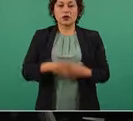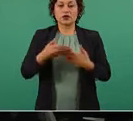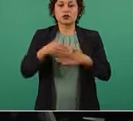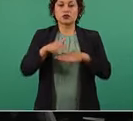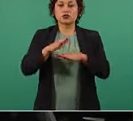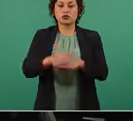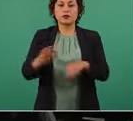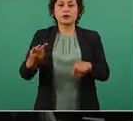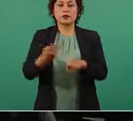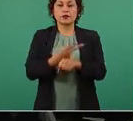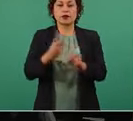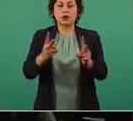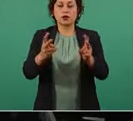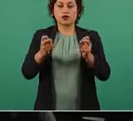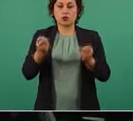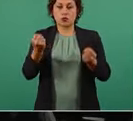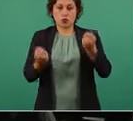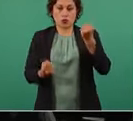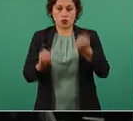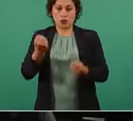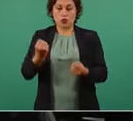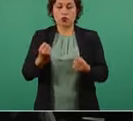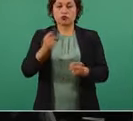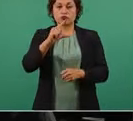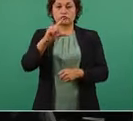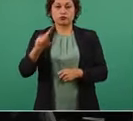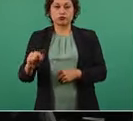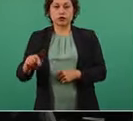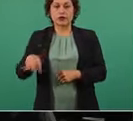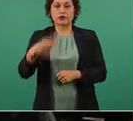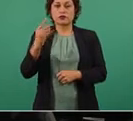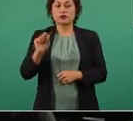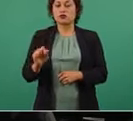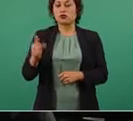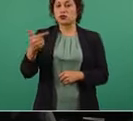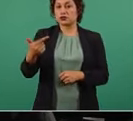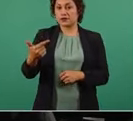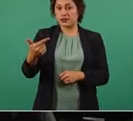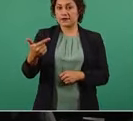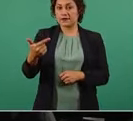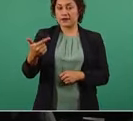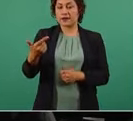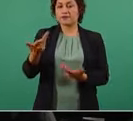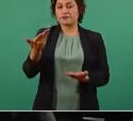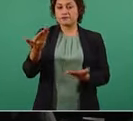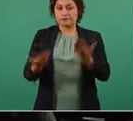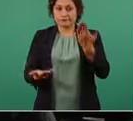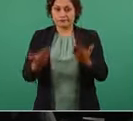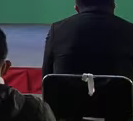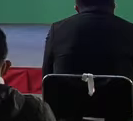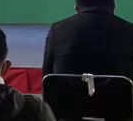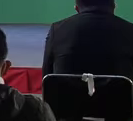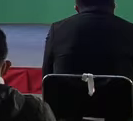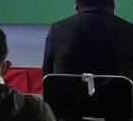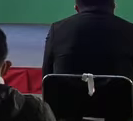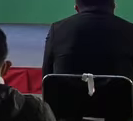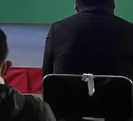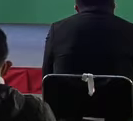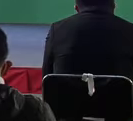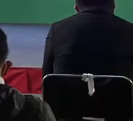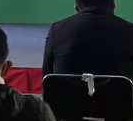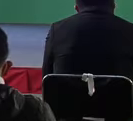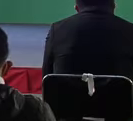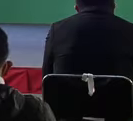vehículo automotor, se redujo 14.7% en comparación con los primeros 5 meses de